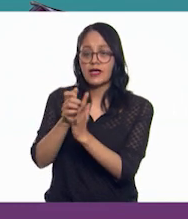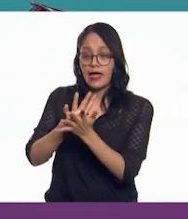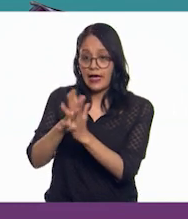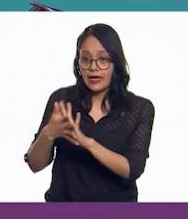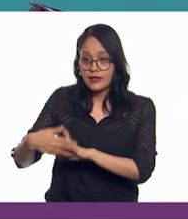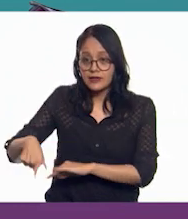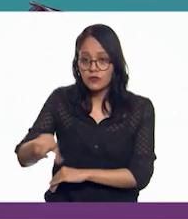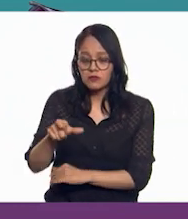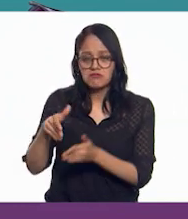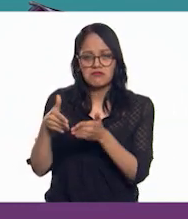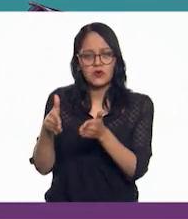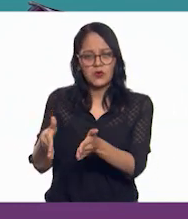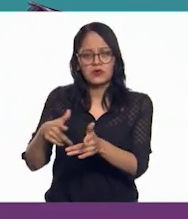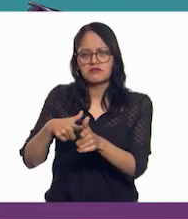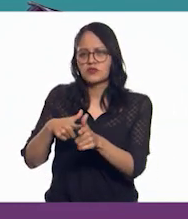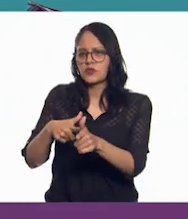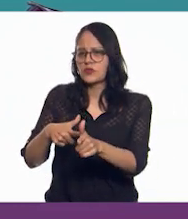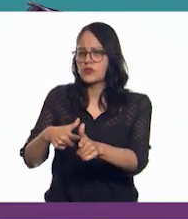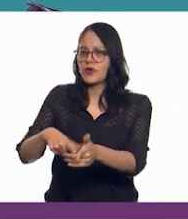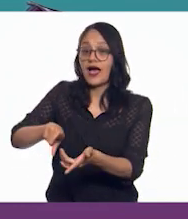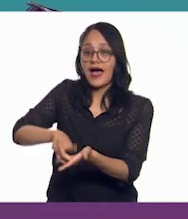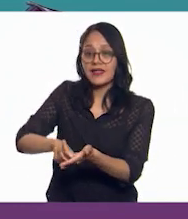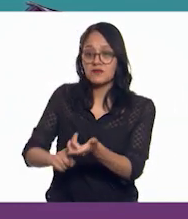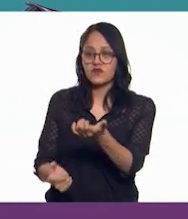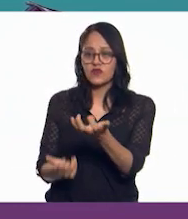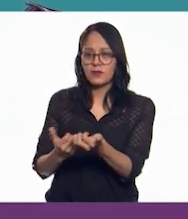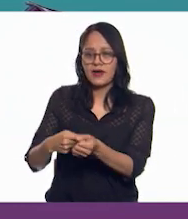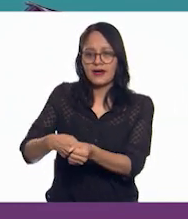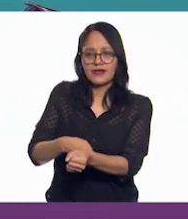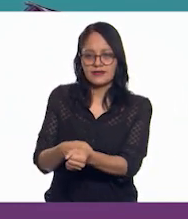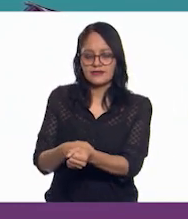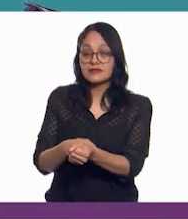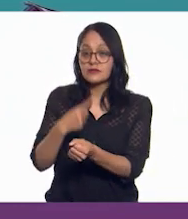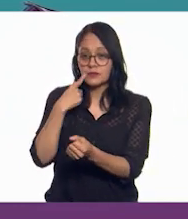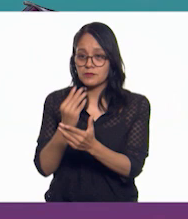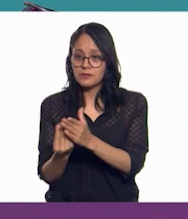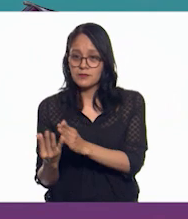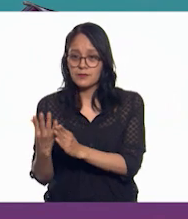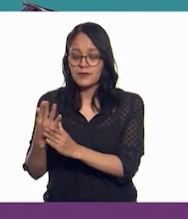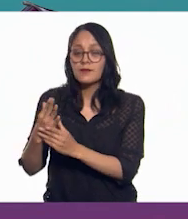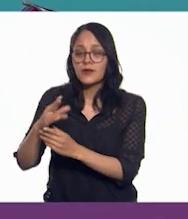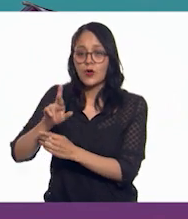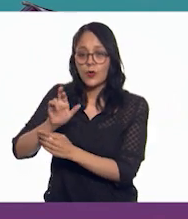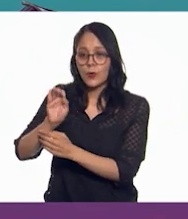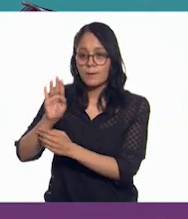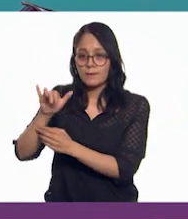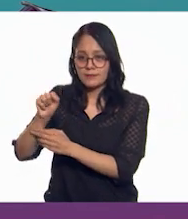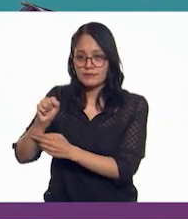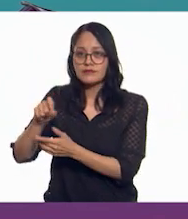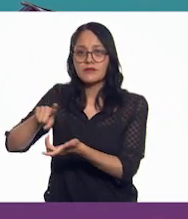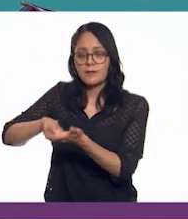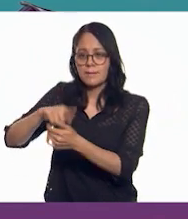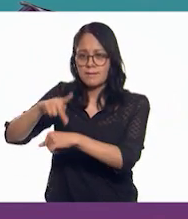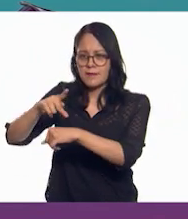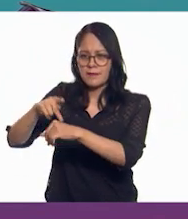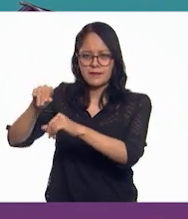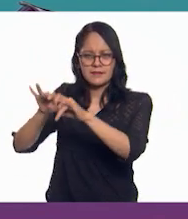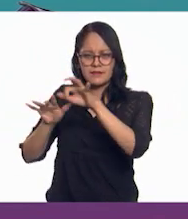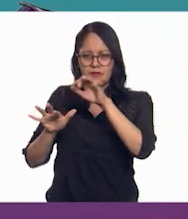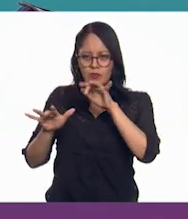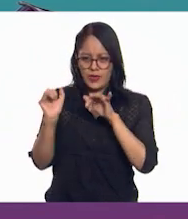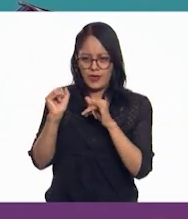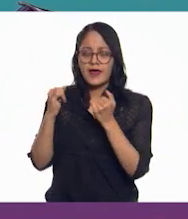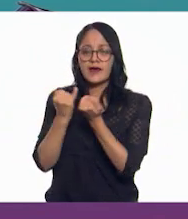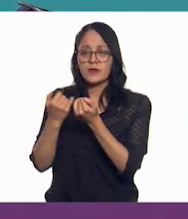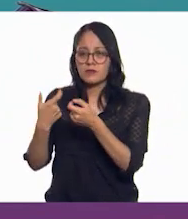preservación. Fuego escondido, plantación de rubíes, perpetuidad viviente de la esencia, granero del